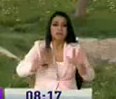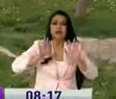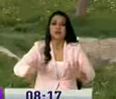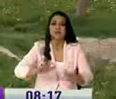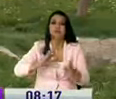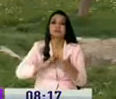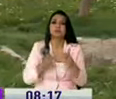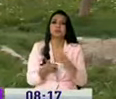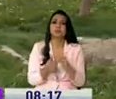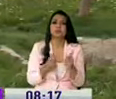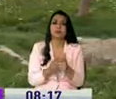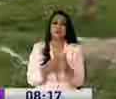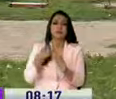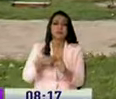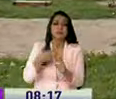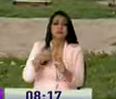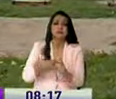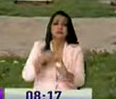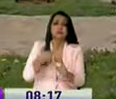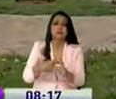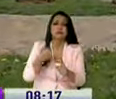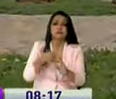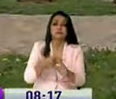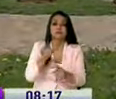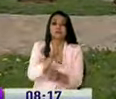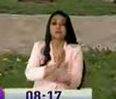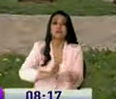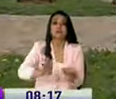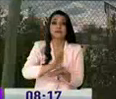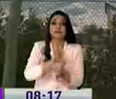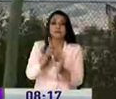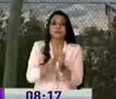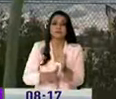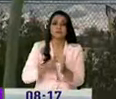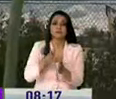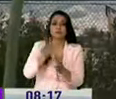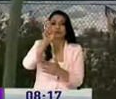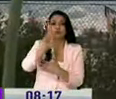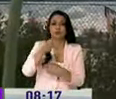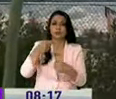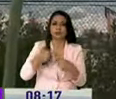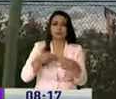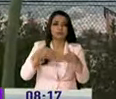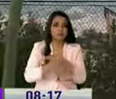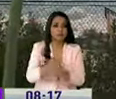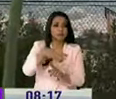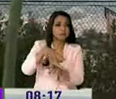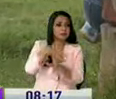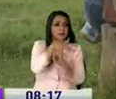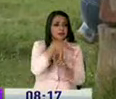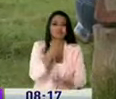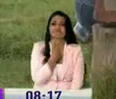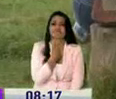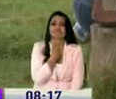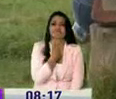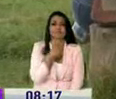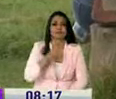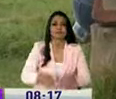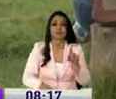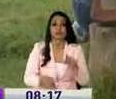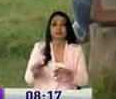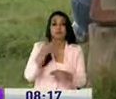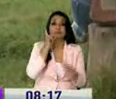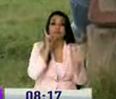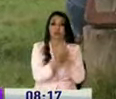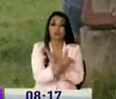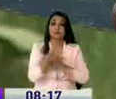problema que durante varios meses enfrentan los moradores de la ferroviaria Baja cuando intentan utilizar el parque de la zona. Los vecinos denuncian que pese a